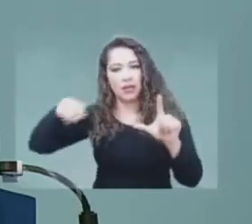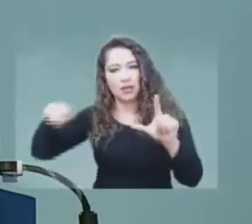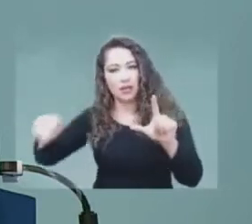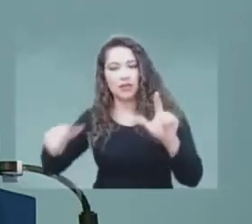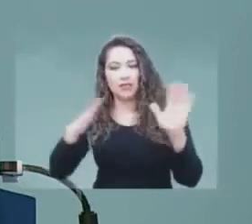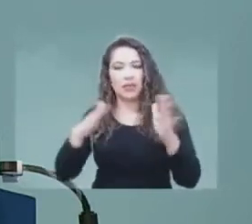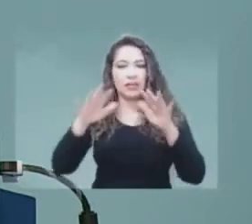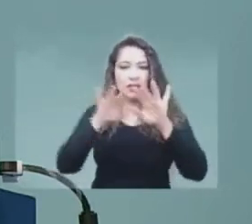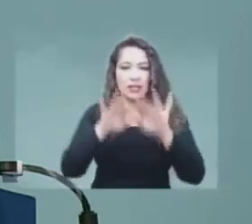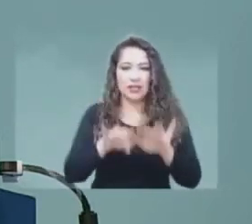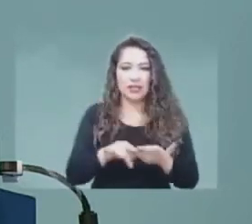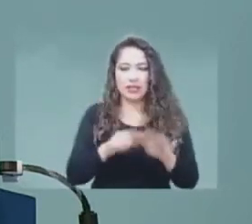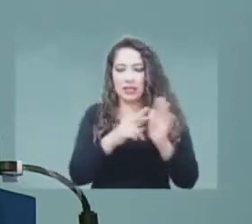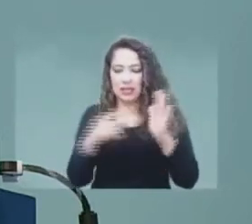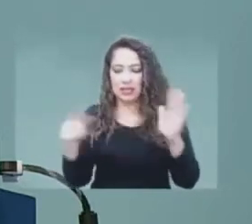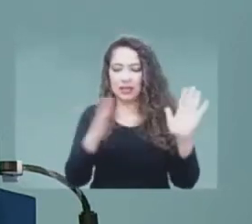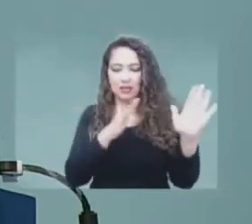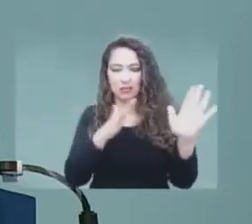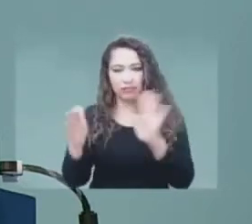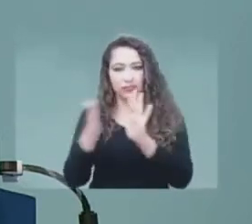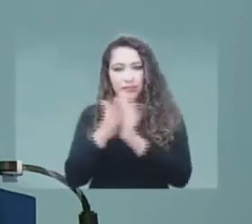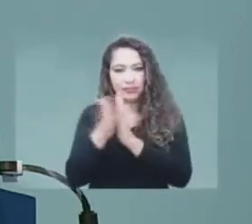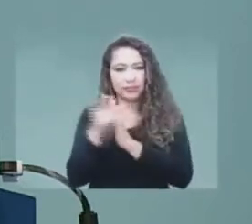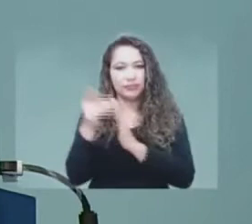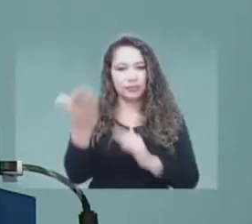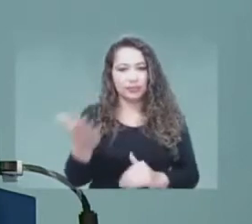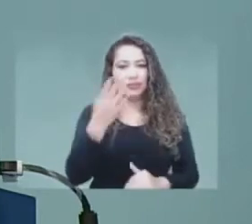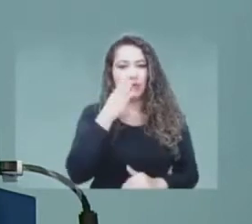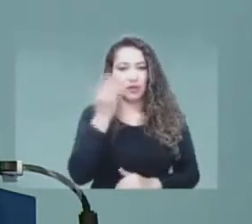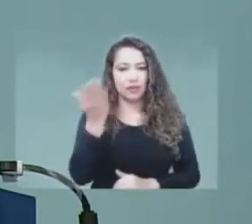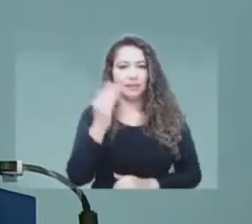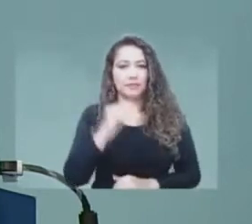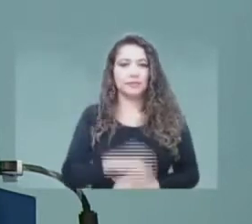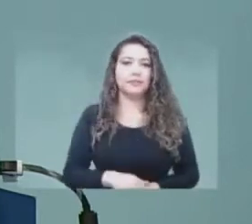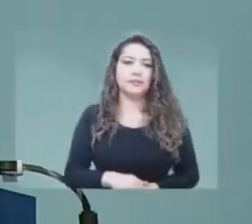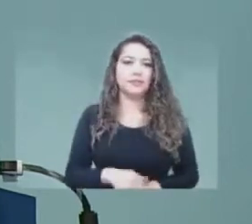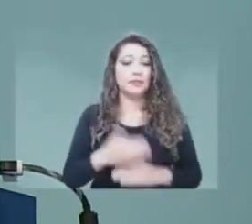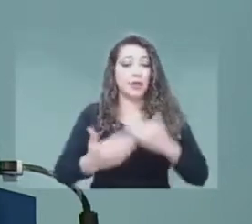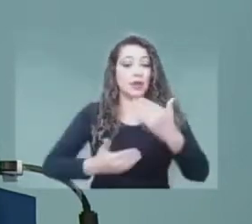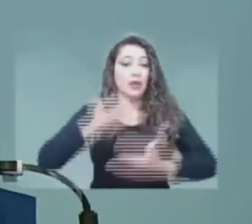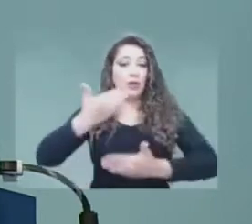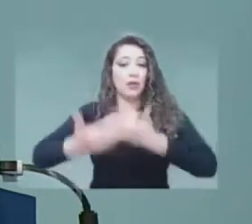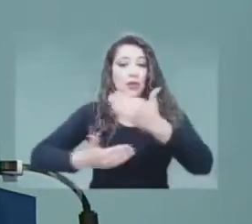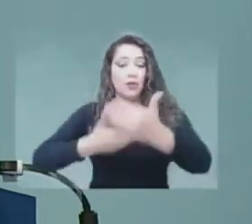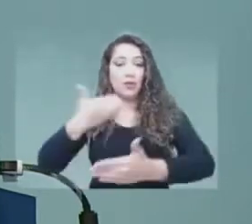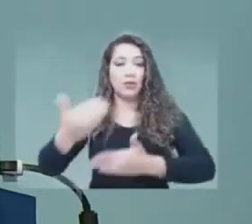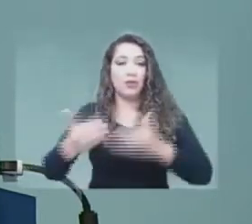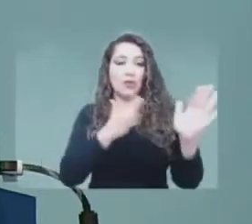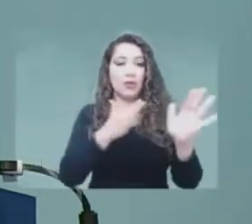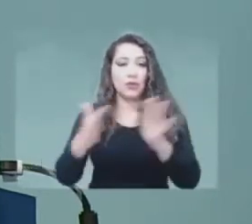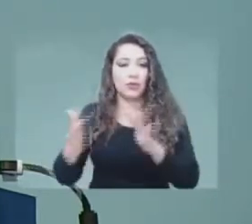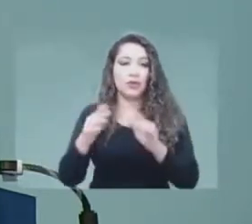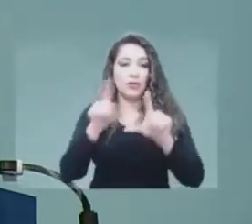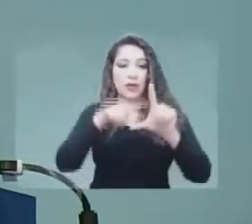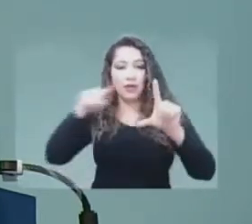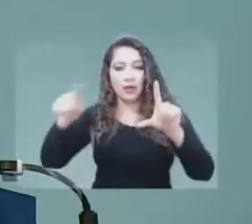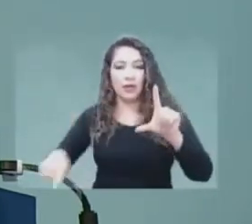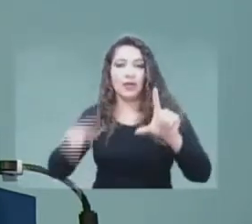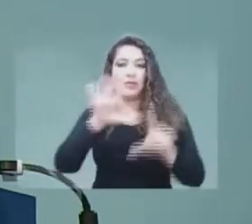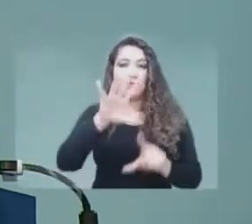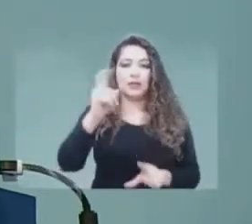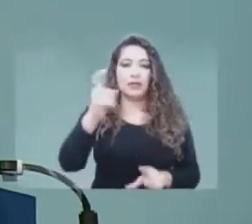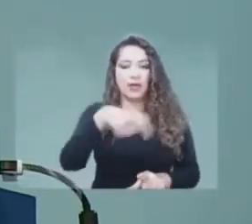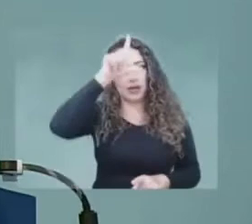CEPT, está además involucrado en el proceso nacional para la provisión de frecuencias 5G en Alemania.